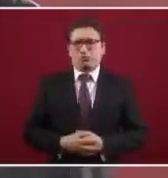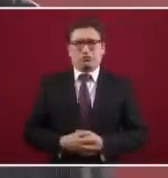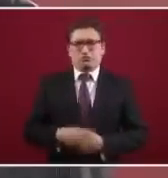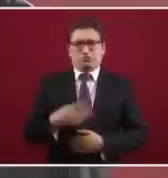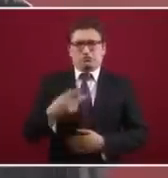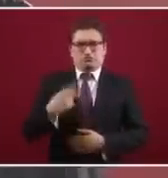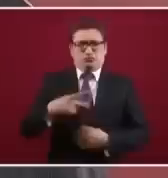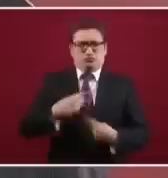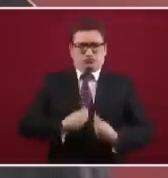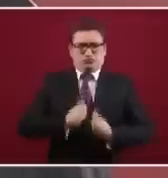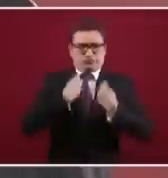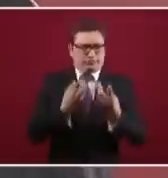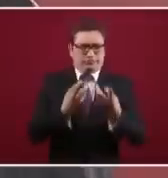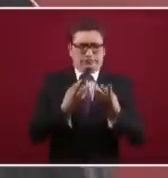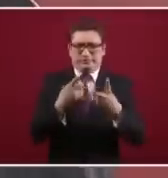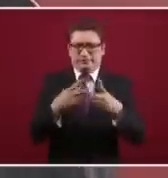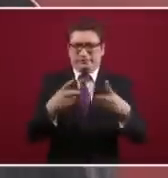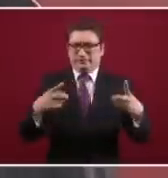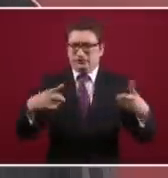desarrollarse